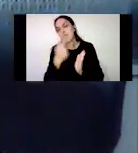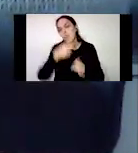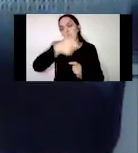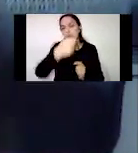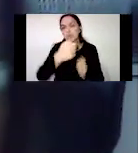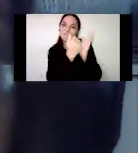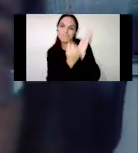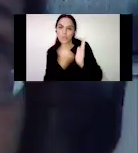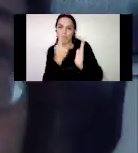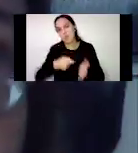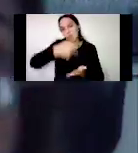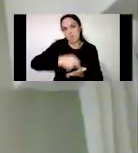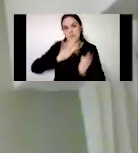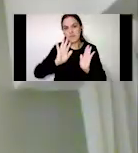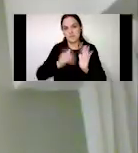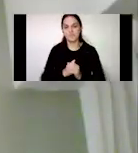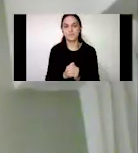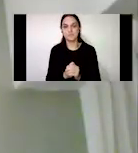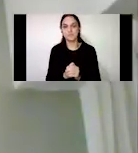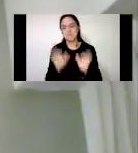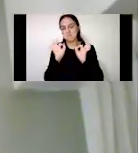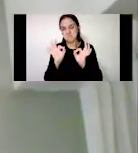es de 1. Excelente, Vivi.